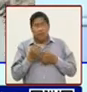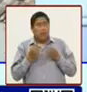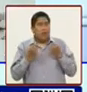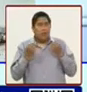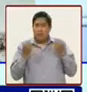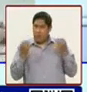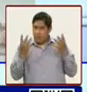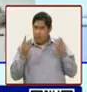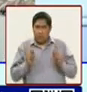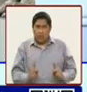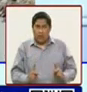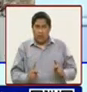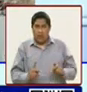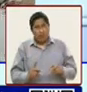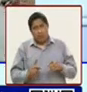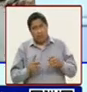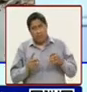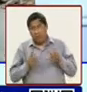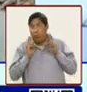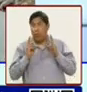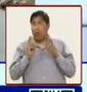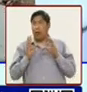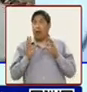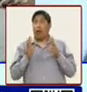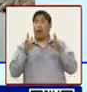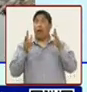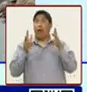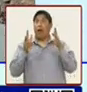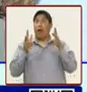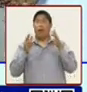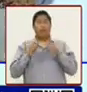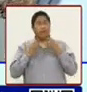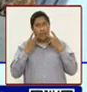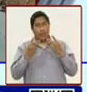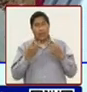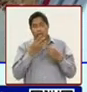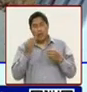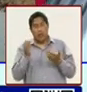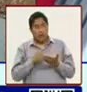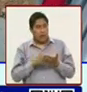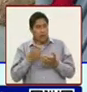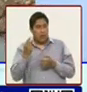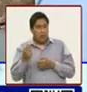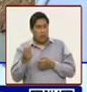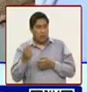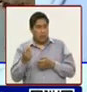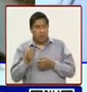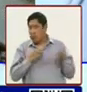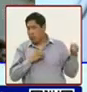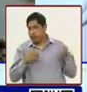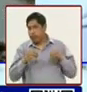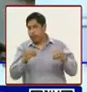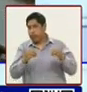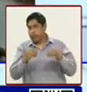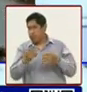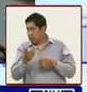bastante personas que han visto y han podido captar estas filmaciones. Y de inmediato se ha podido